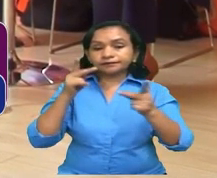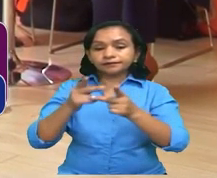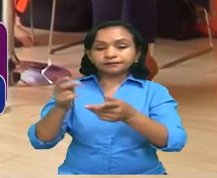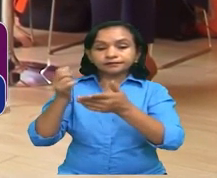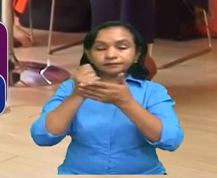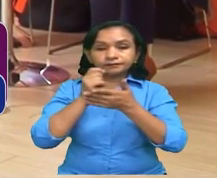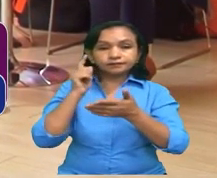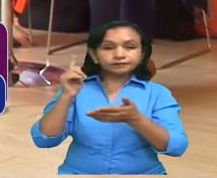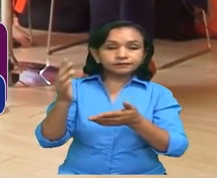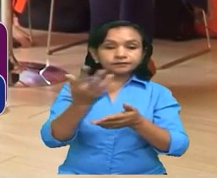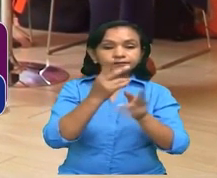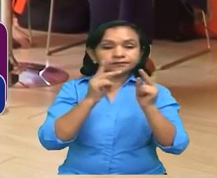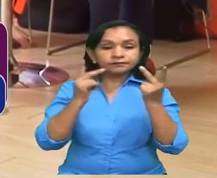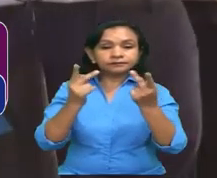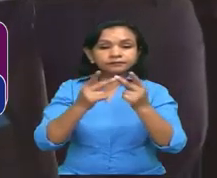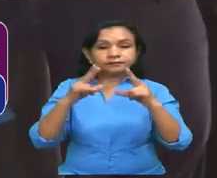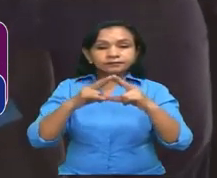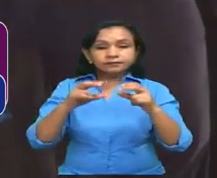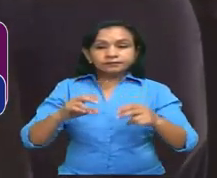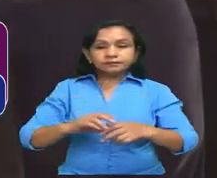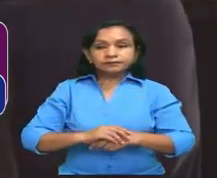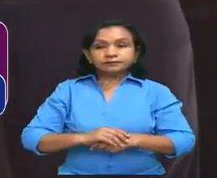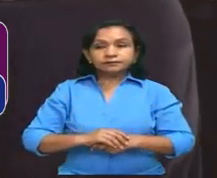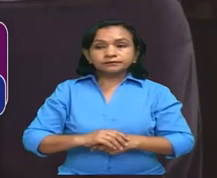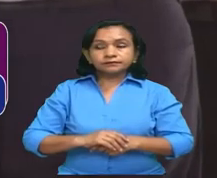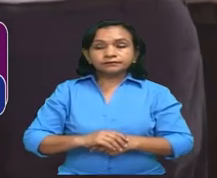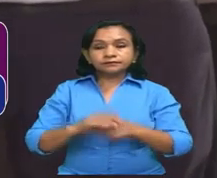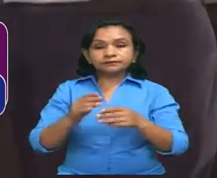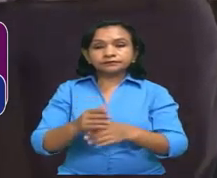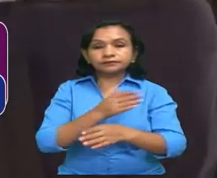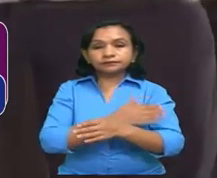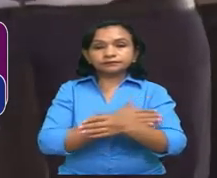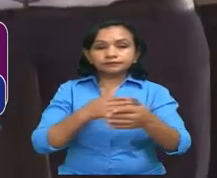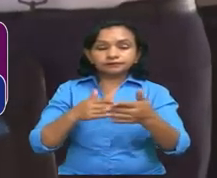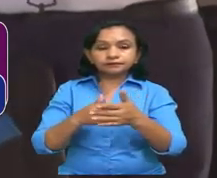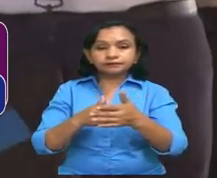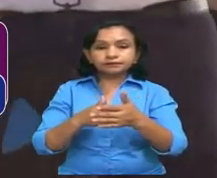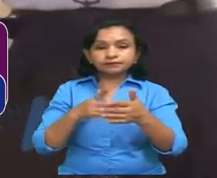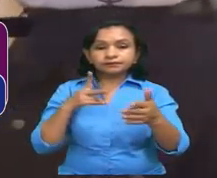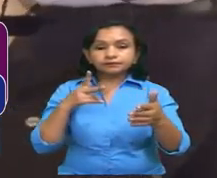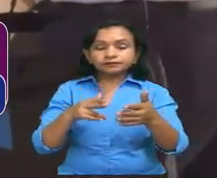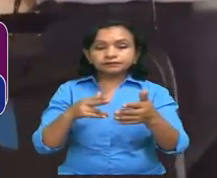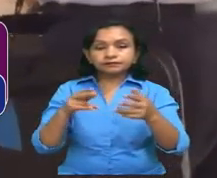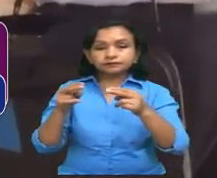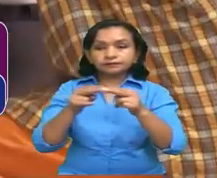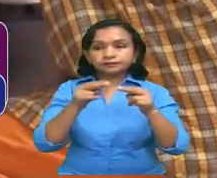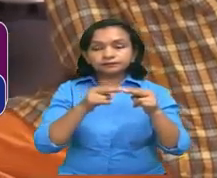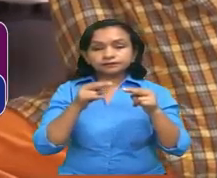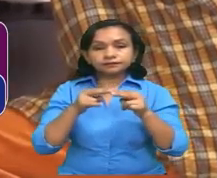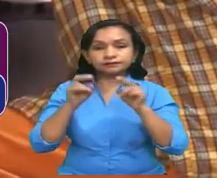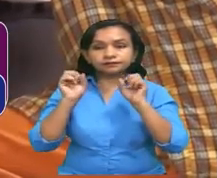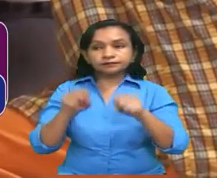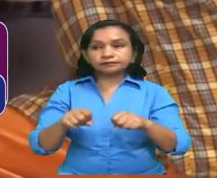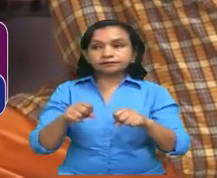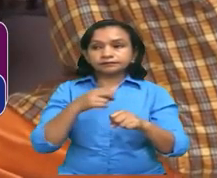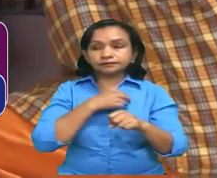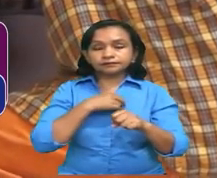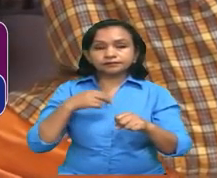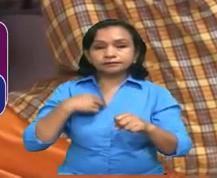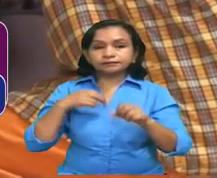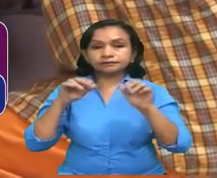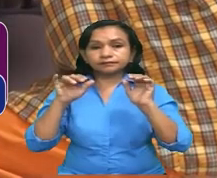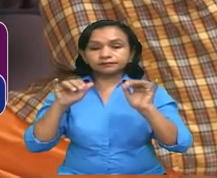ese tipo de espacios que permitan a nuestros empresarios nicaragüenses acercarse a esos mayoristas que venden el país como destino, crear esas alianzas y